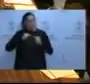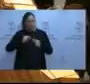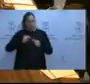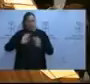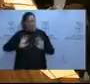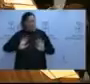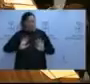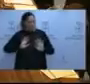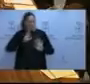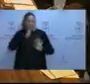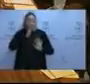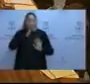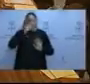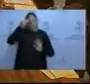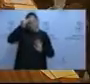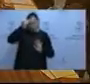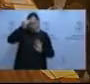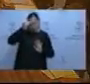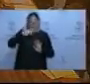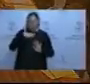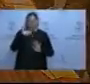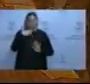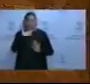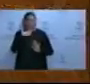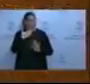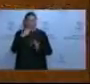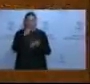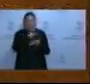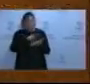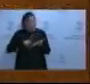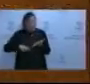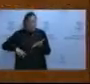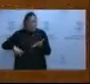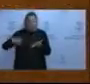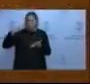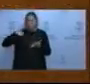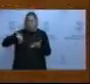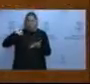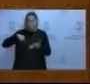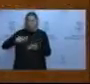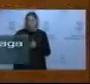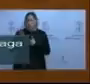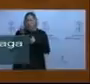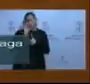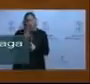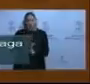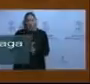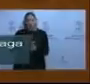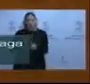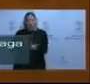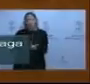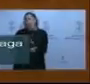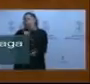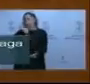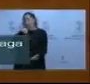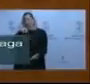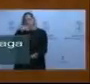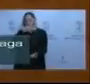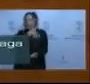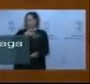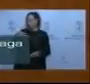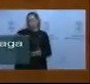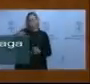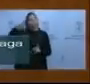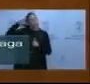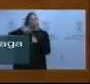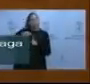porque creo que casi con la simple lectura de la misma, de los diputados de la misma, puede entenderse perfectamente lo que